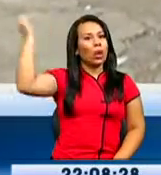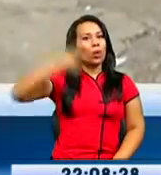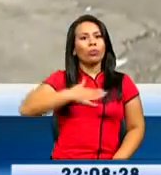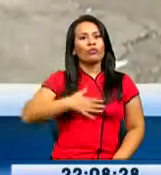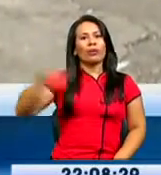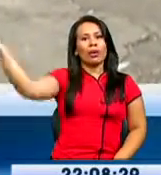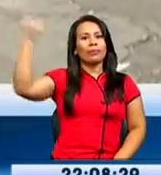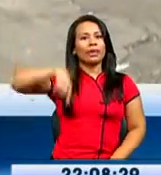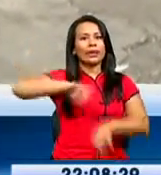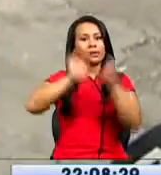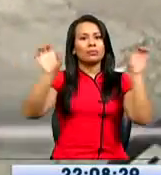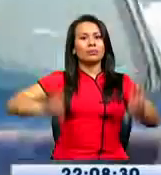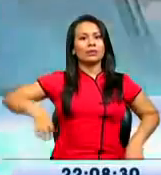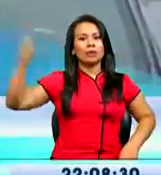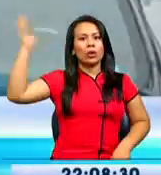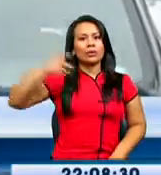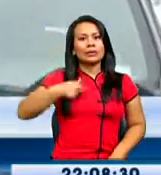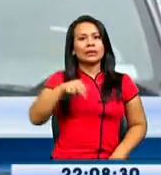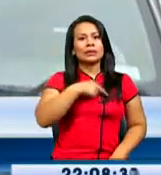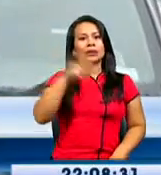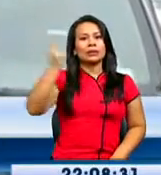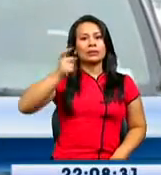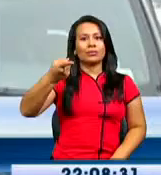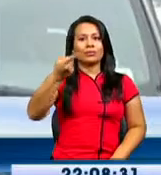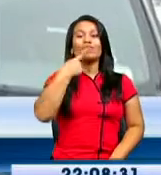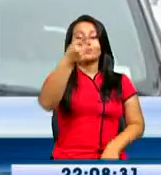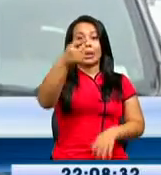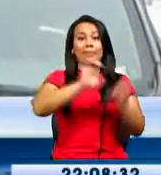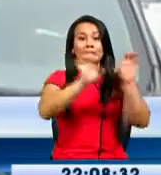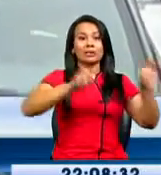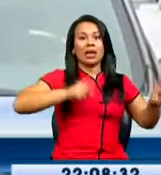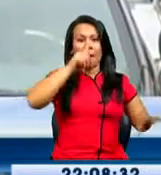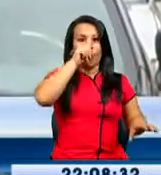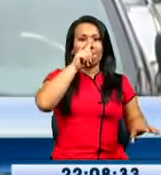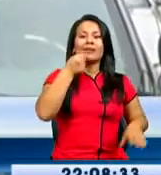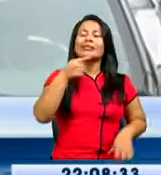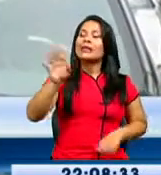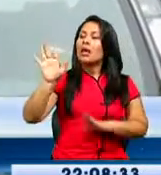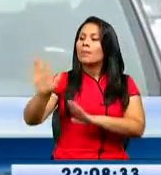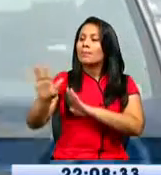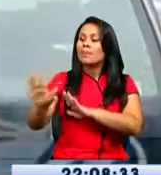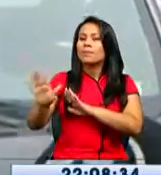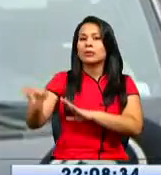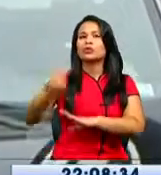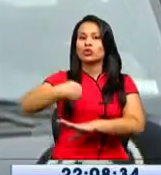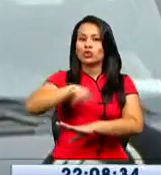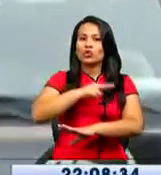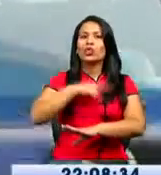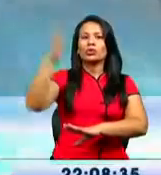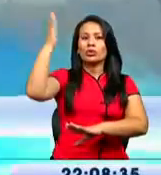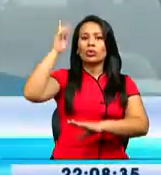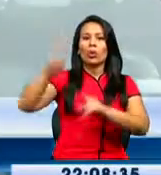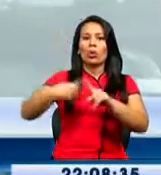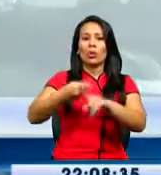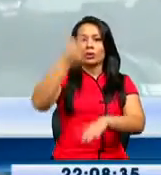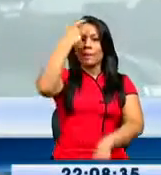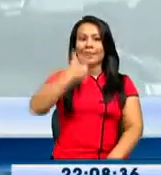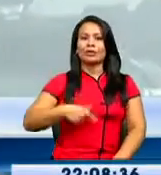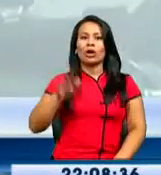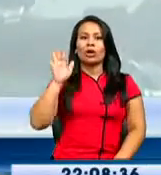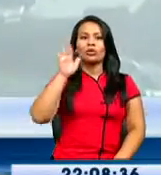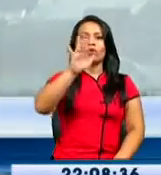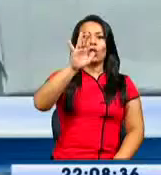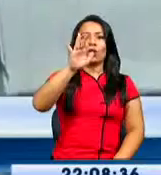96 años y necesito corriente. Cuando una persona entra en contacto con alguna línea de nosotros y está energizada, entonces automáticamente